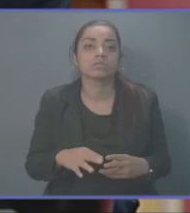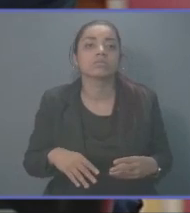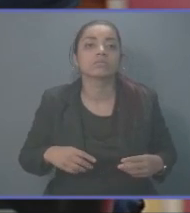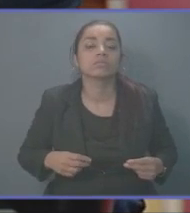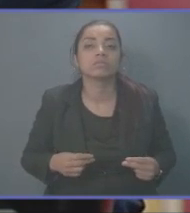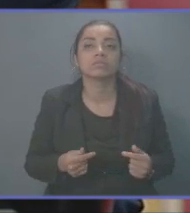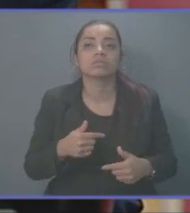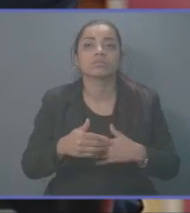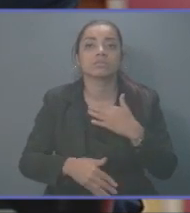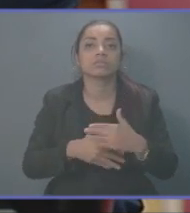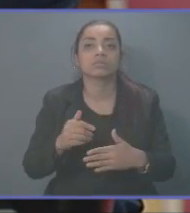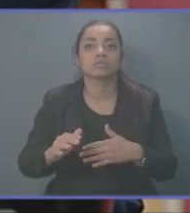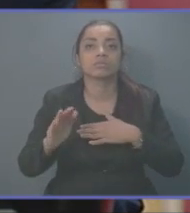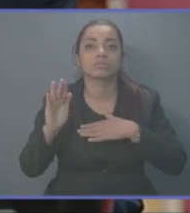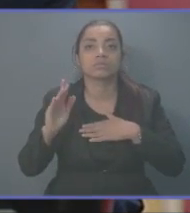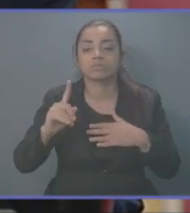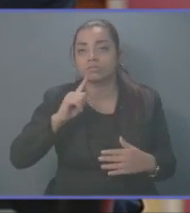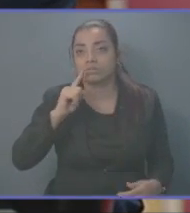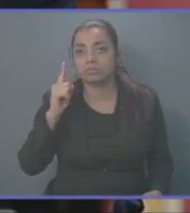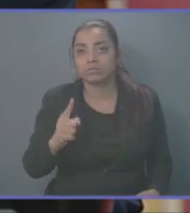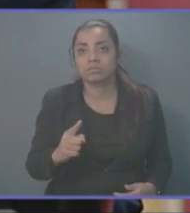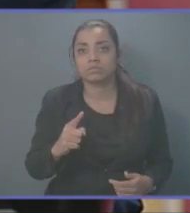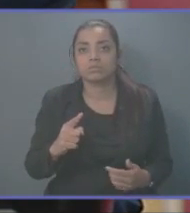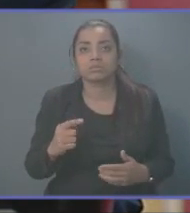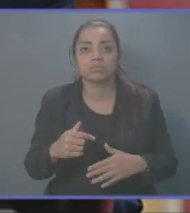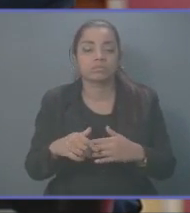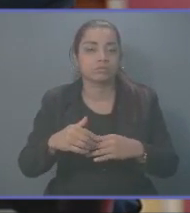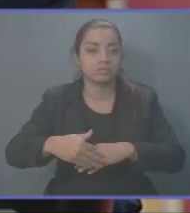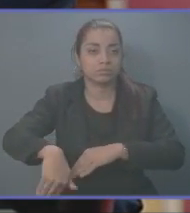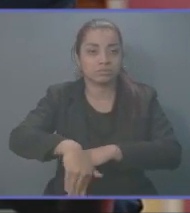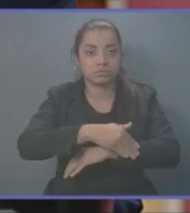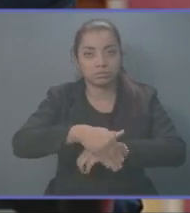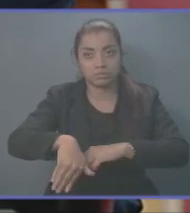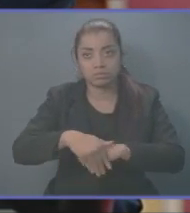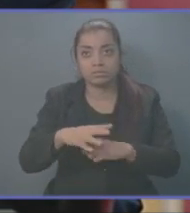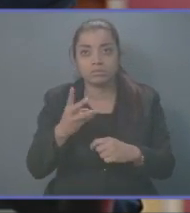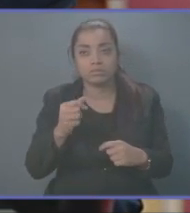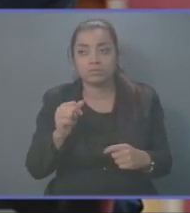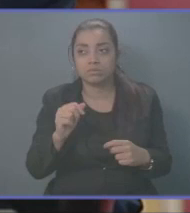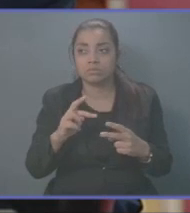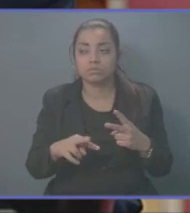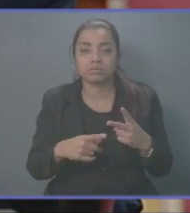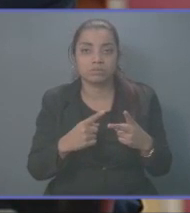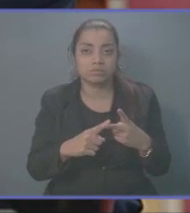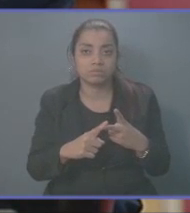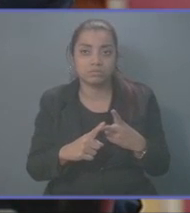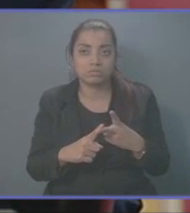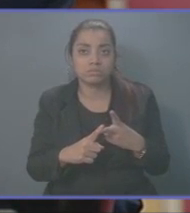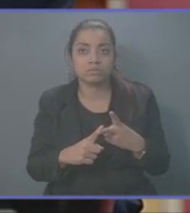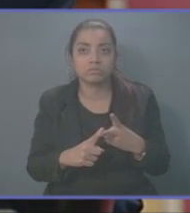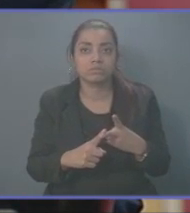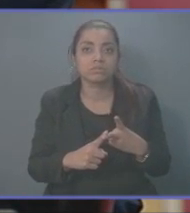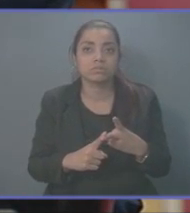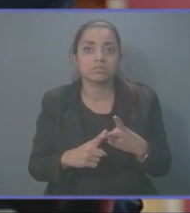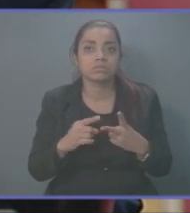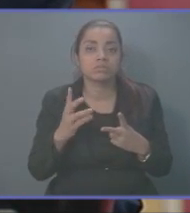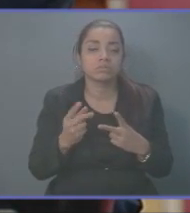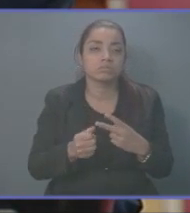el cumplimiento voluntario de obligaciones tributarias y aduaneras. Roman 2.